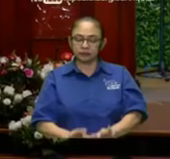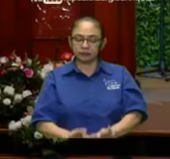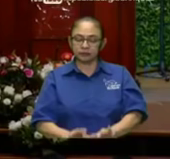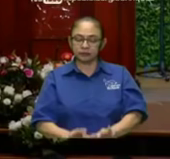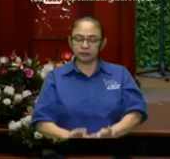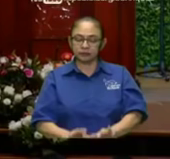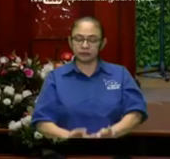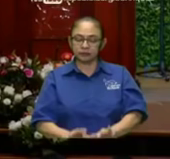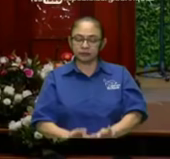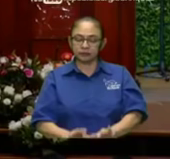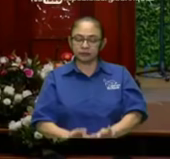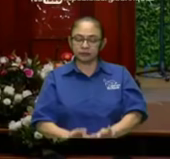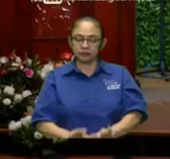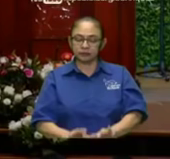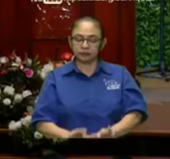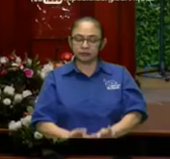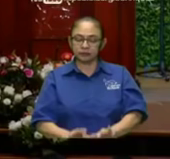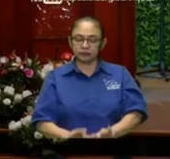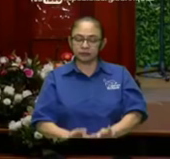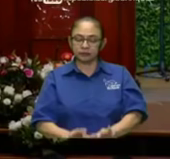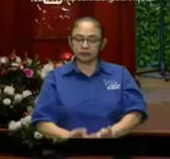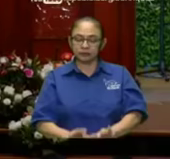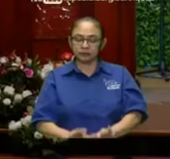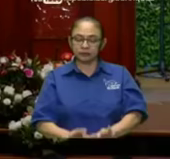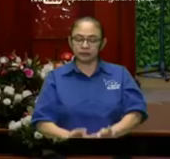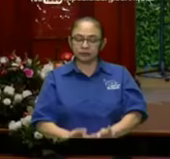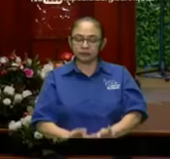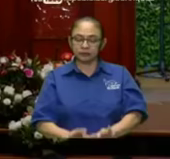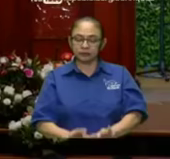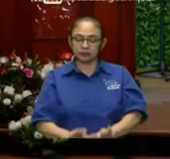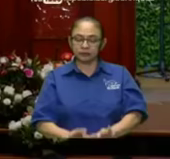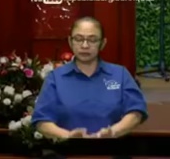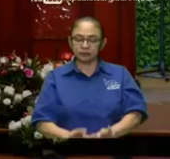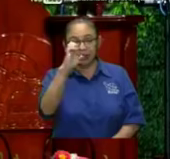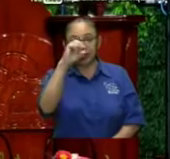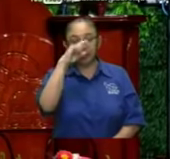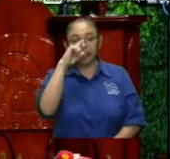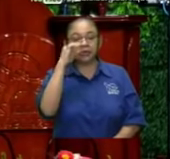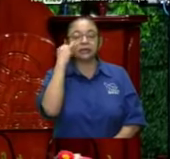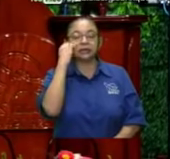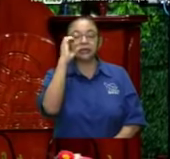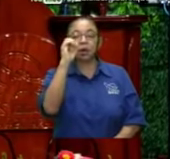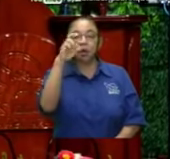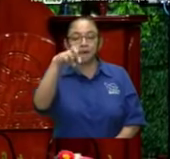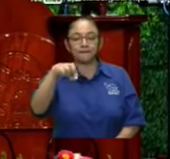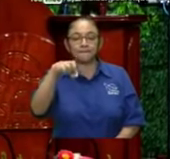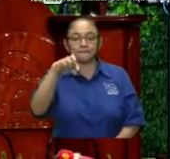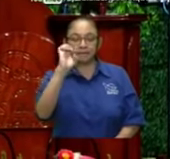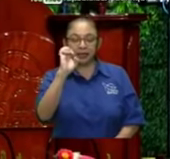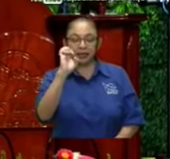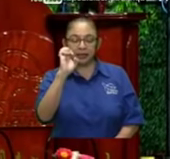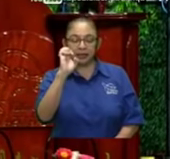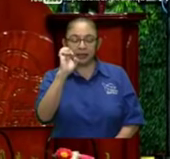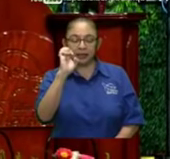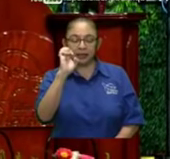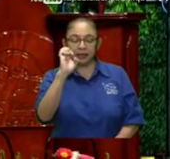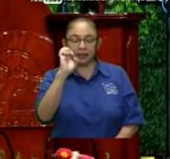egipcia. Egipcia dicen esta, etíope dicen otras versiones. Y eso le cayó mal a su